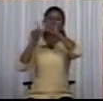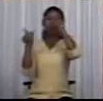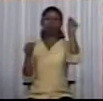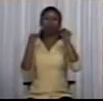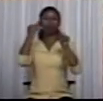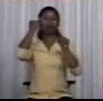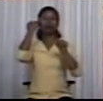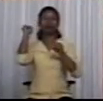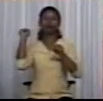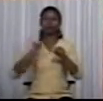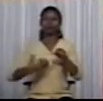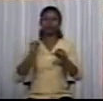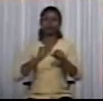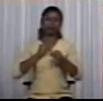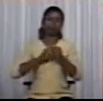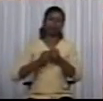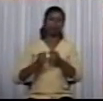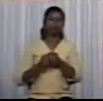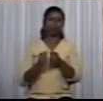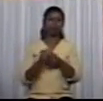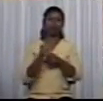hace